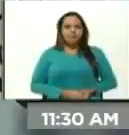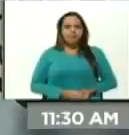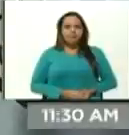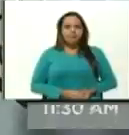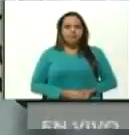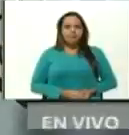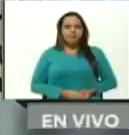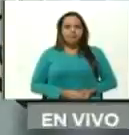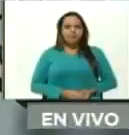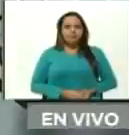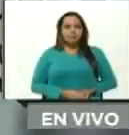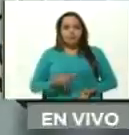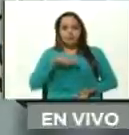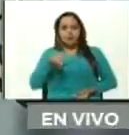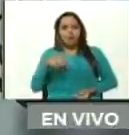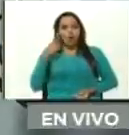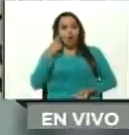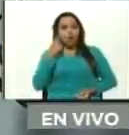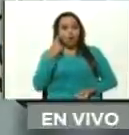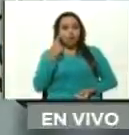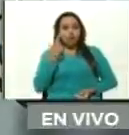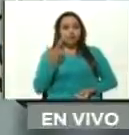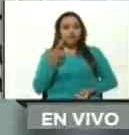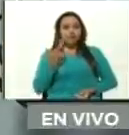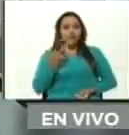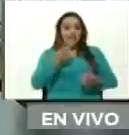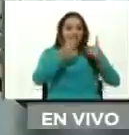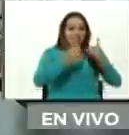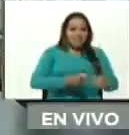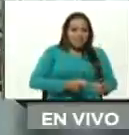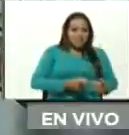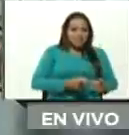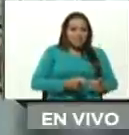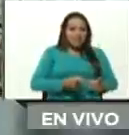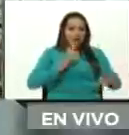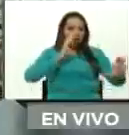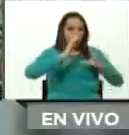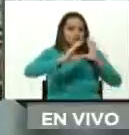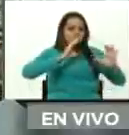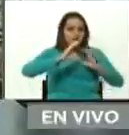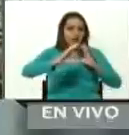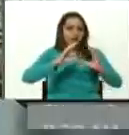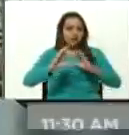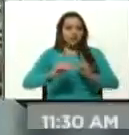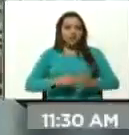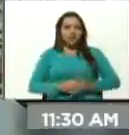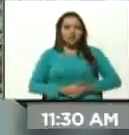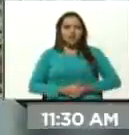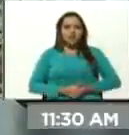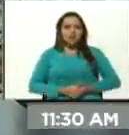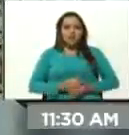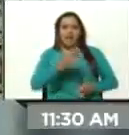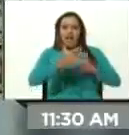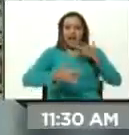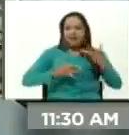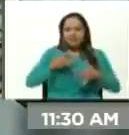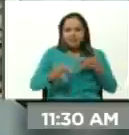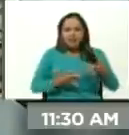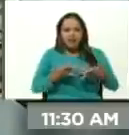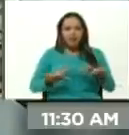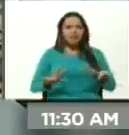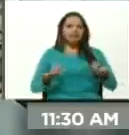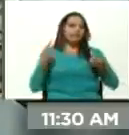como es nuestra costumbre institucional, el deber de comunicar las acciones, los